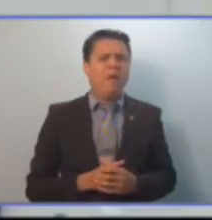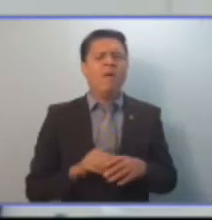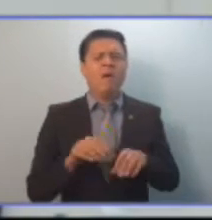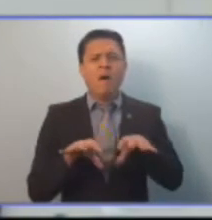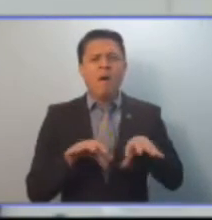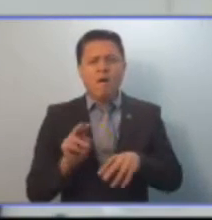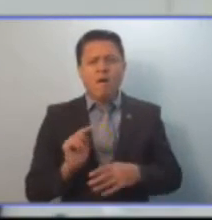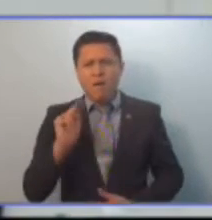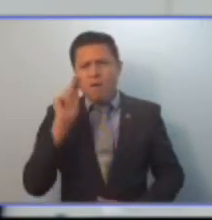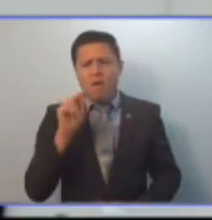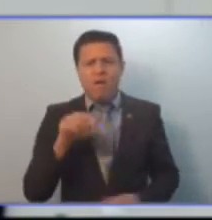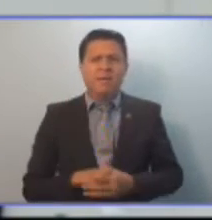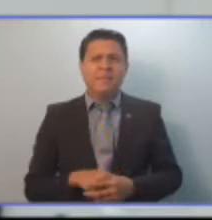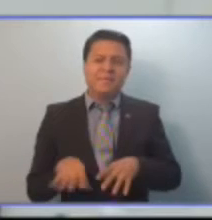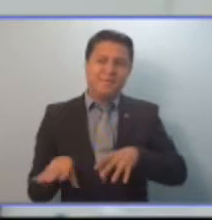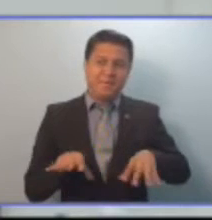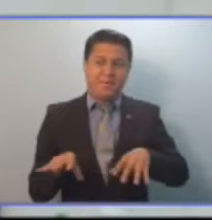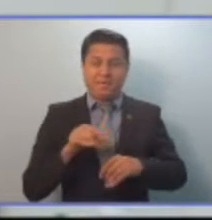norte, Chalatenango,